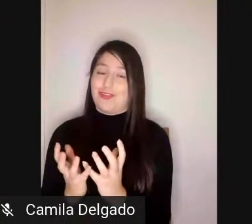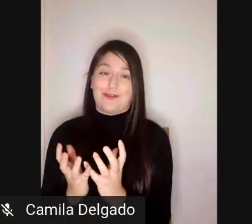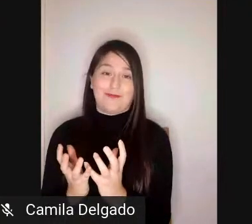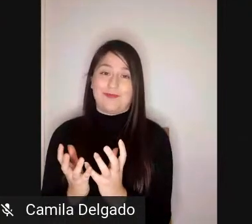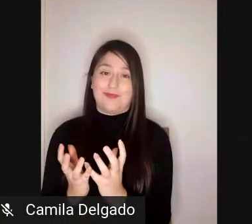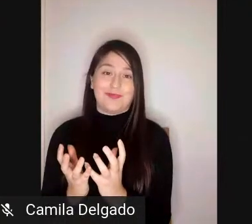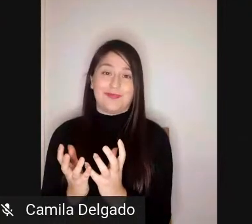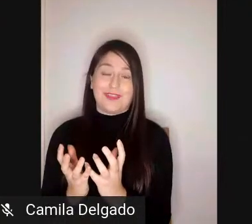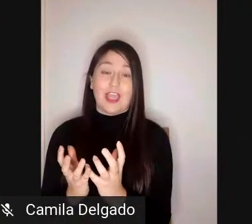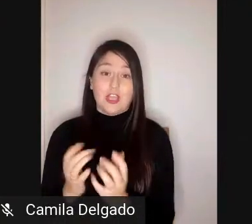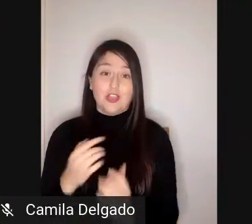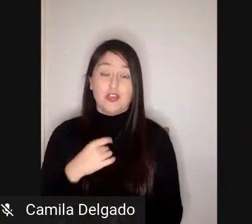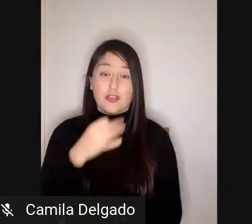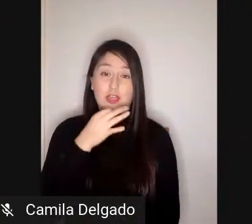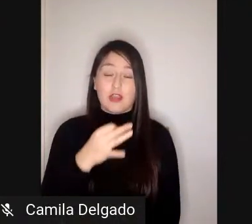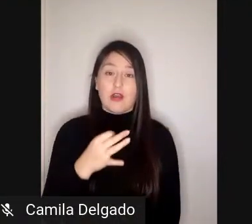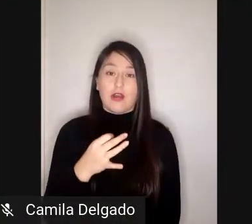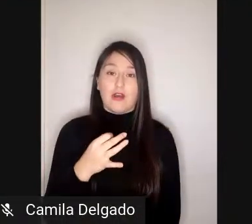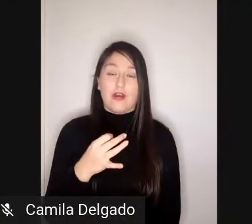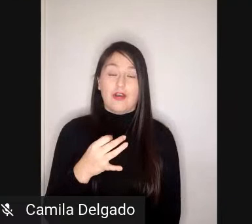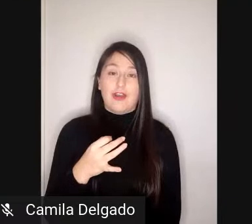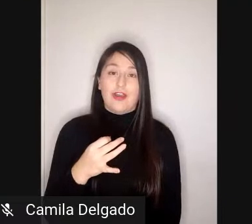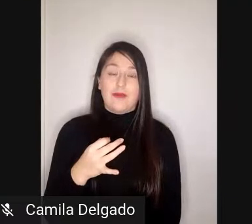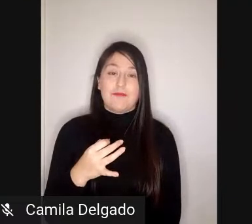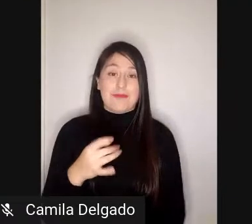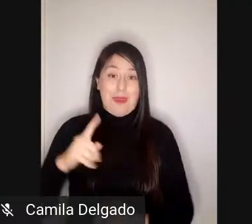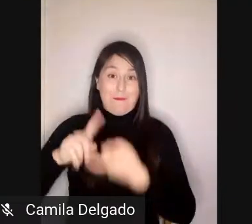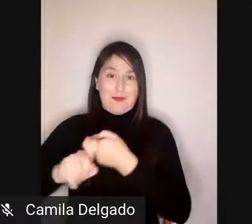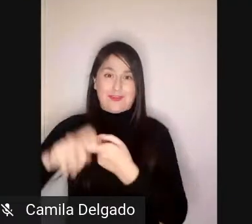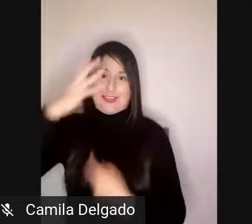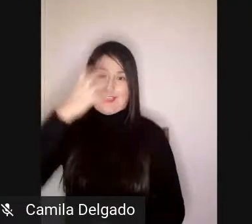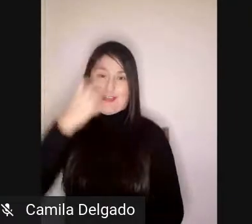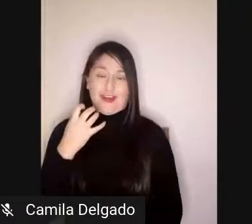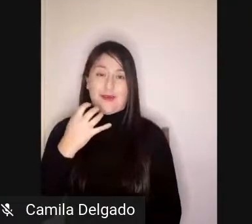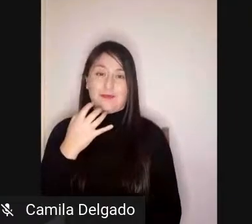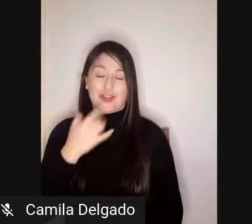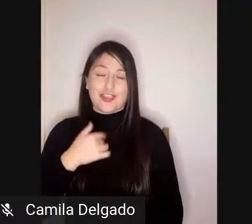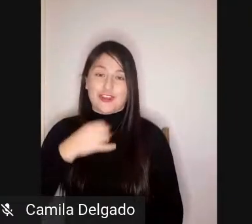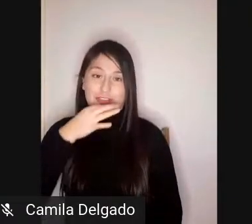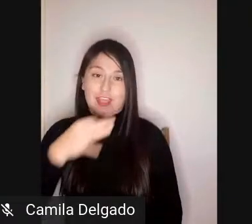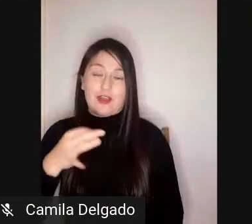gente decente, mi marido se enoja cuando digo eso, pero no sé cómo llamarle de otra manera, ¿no?